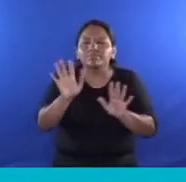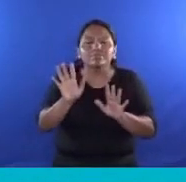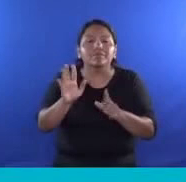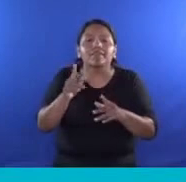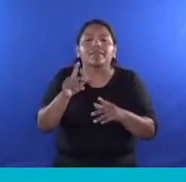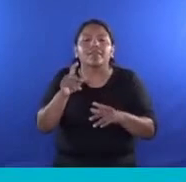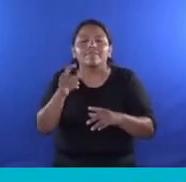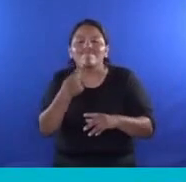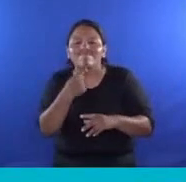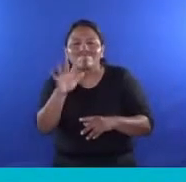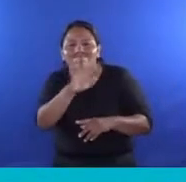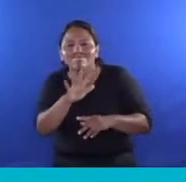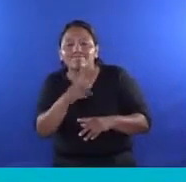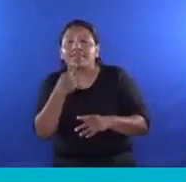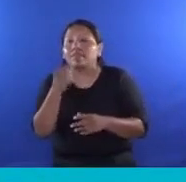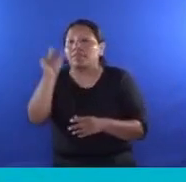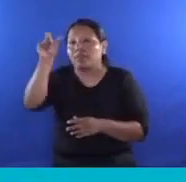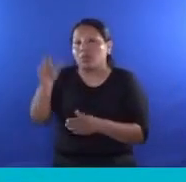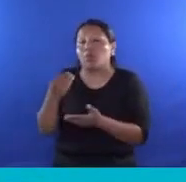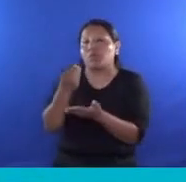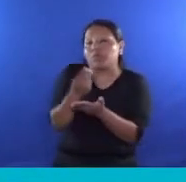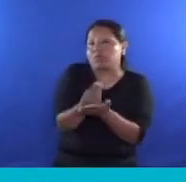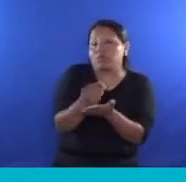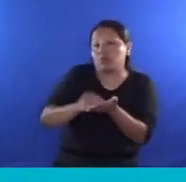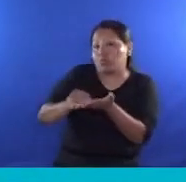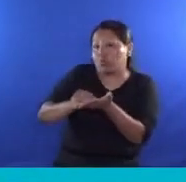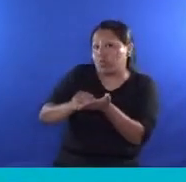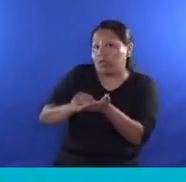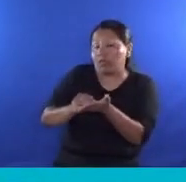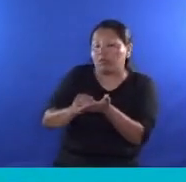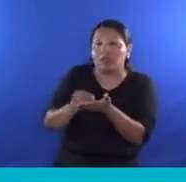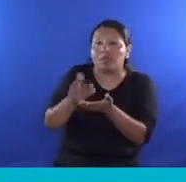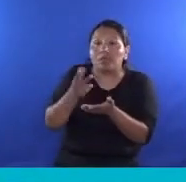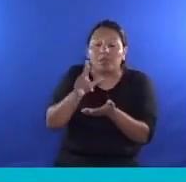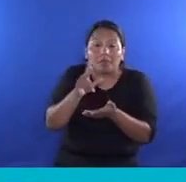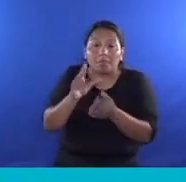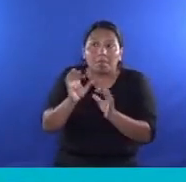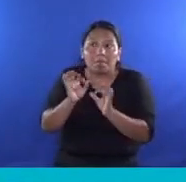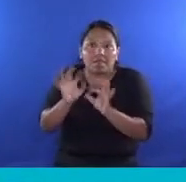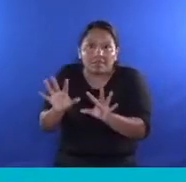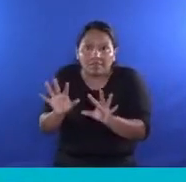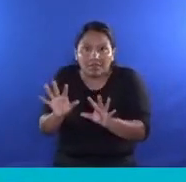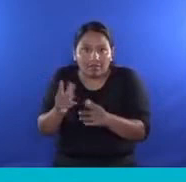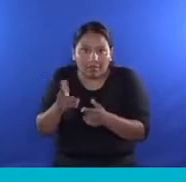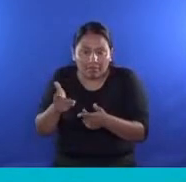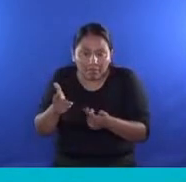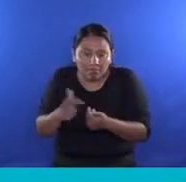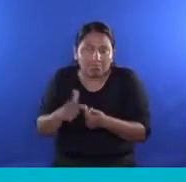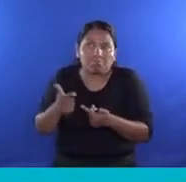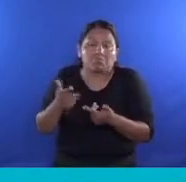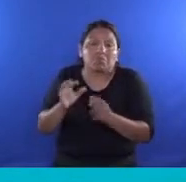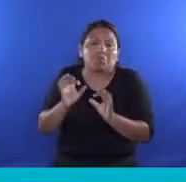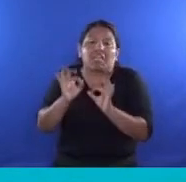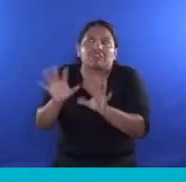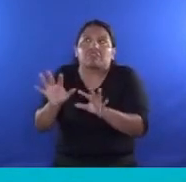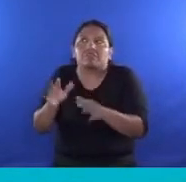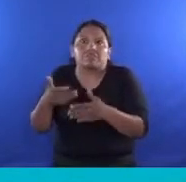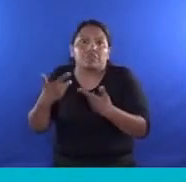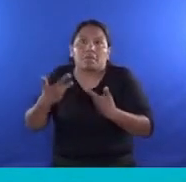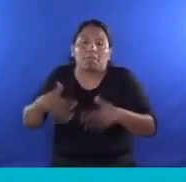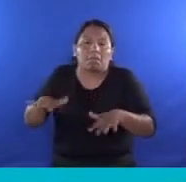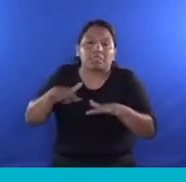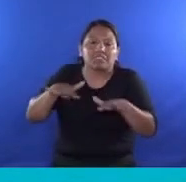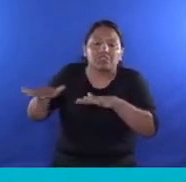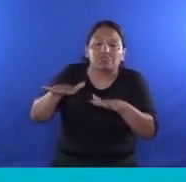que un diputado que no está en el uso de una licencia ordinaria, que es una licencia para